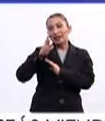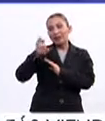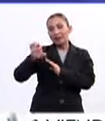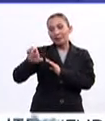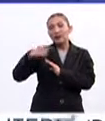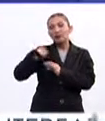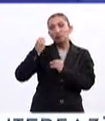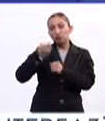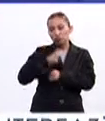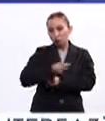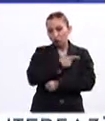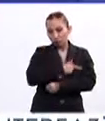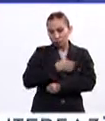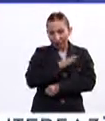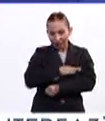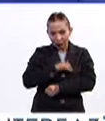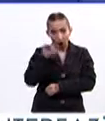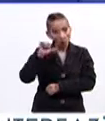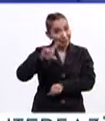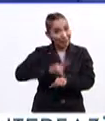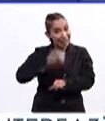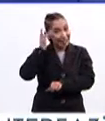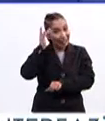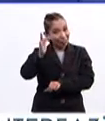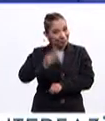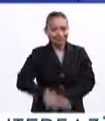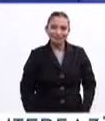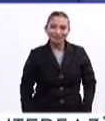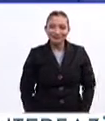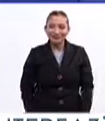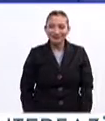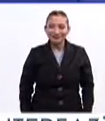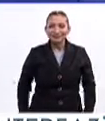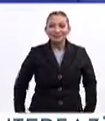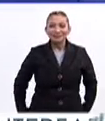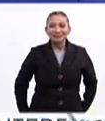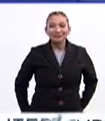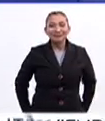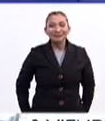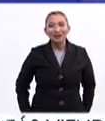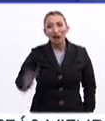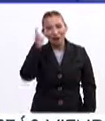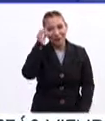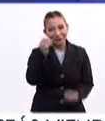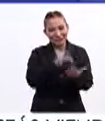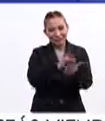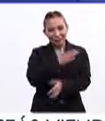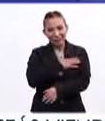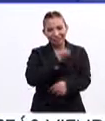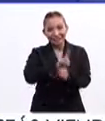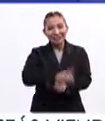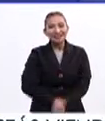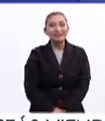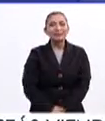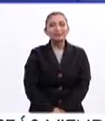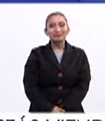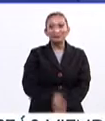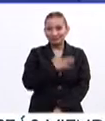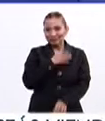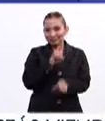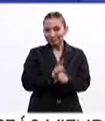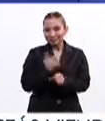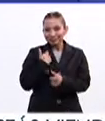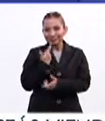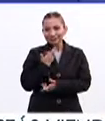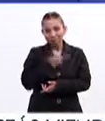un placer saludarte. Felicidades, hoy es el día de tu santo, por cierto. Hola, muchas gracias, buenos días. Muy buenos